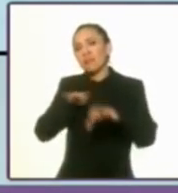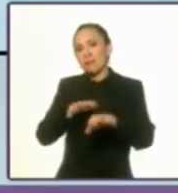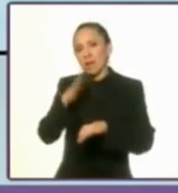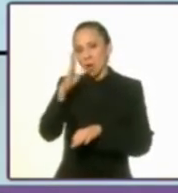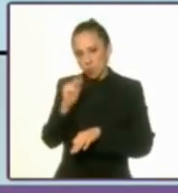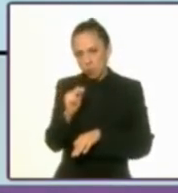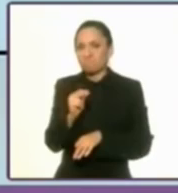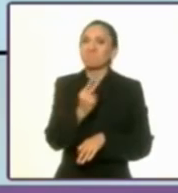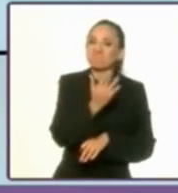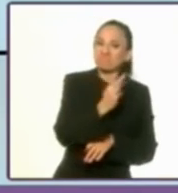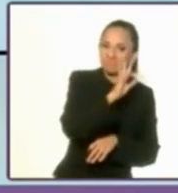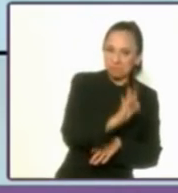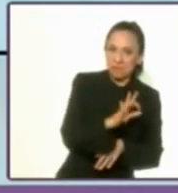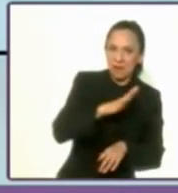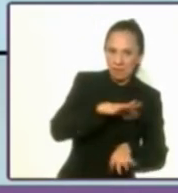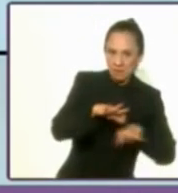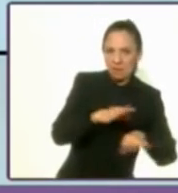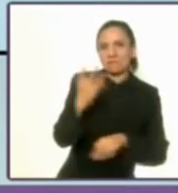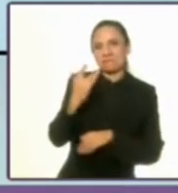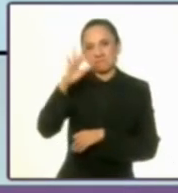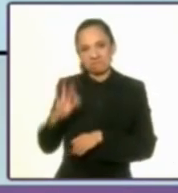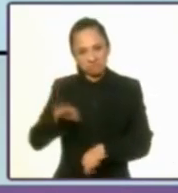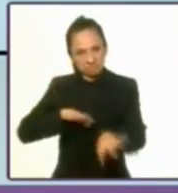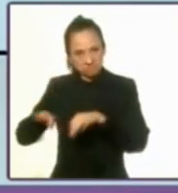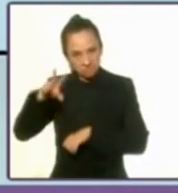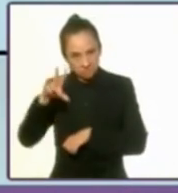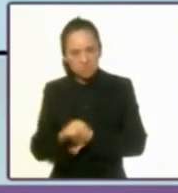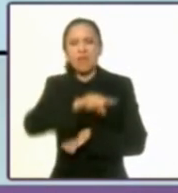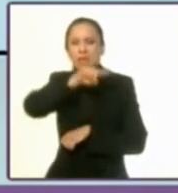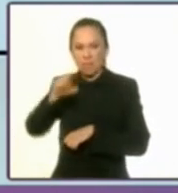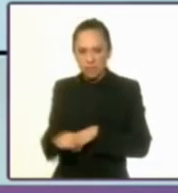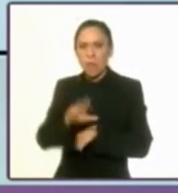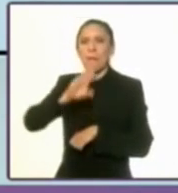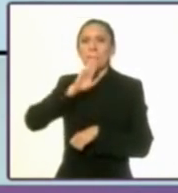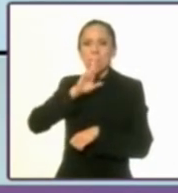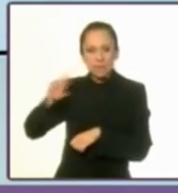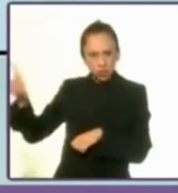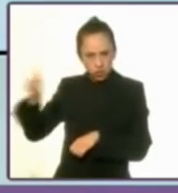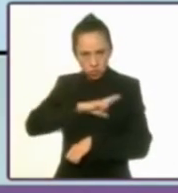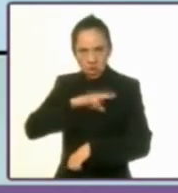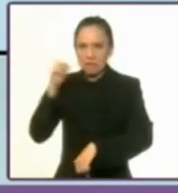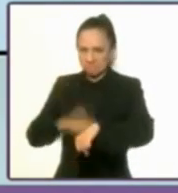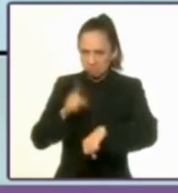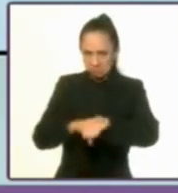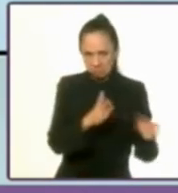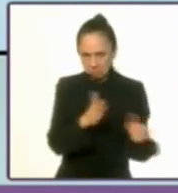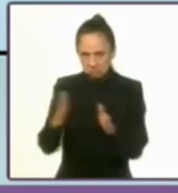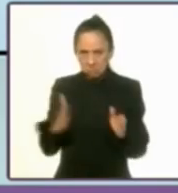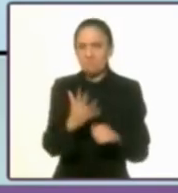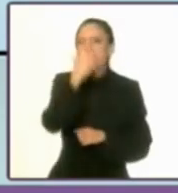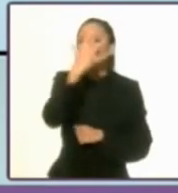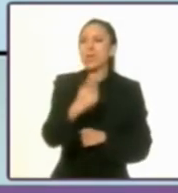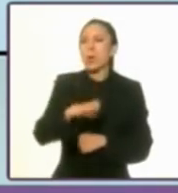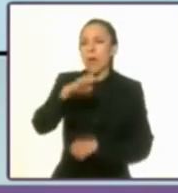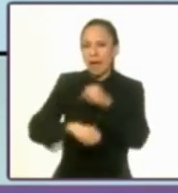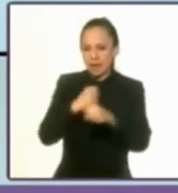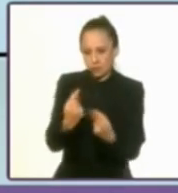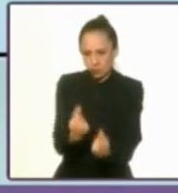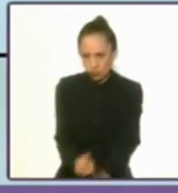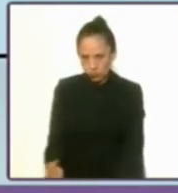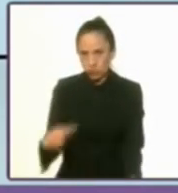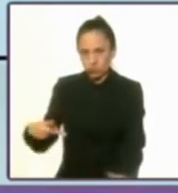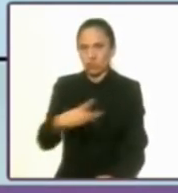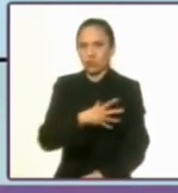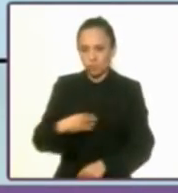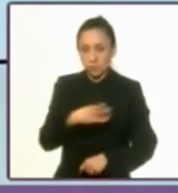vamos a ajustar el horario de trabajo de todas las madres solteras con hijos que tengan hasta 5 años de edad para que puedan salir